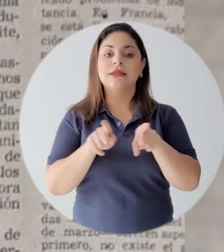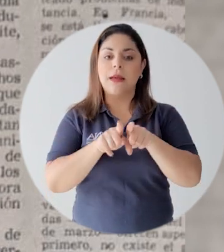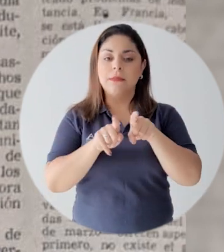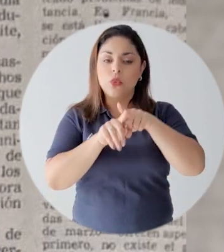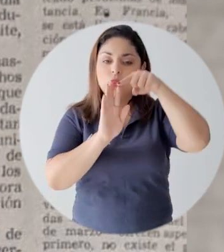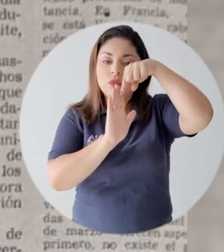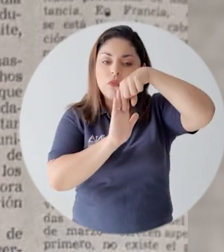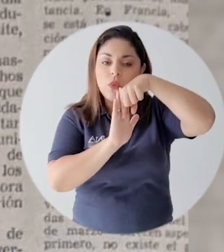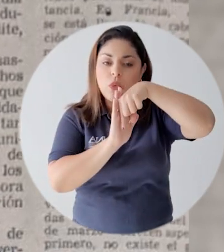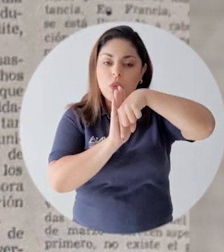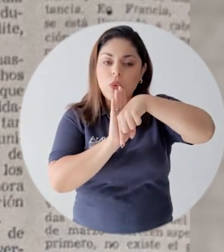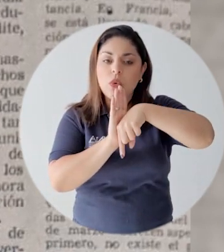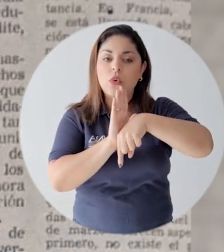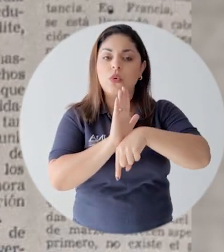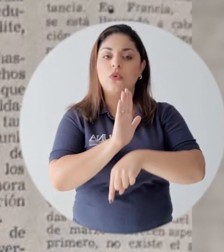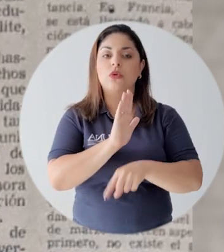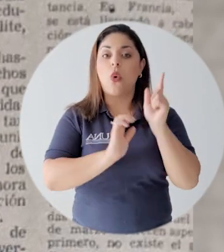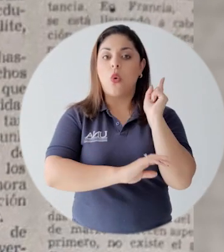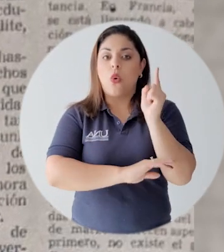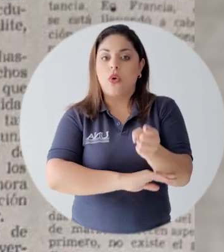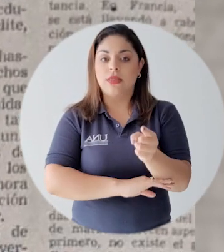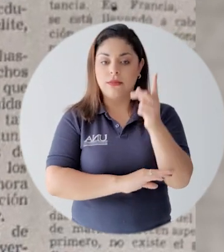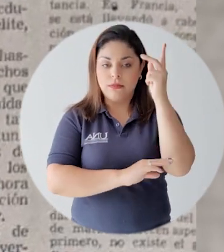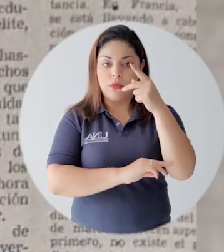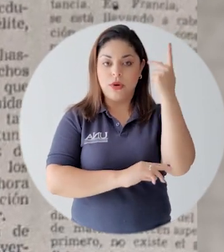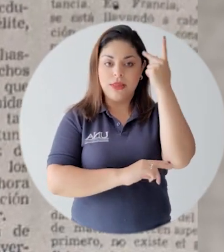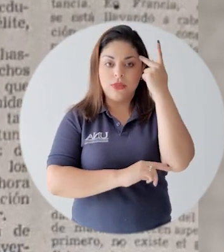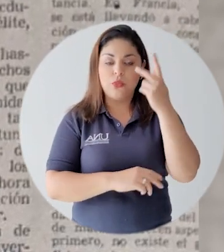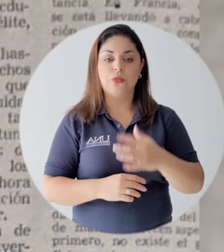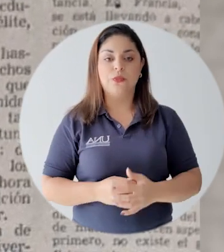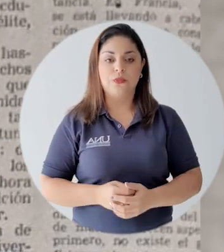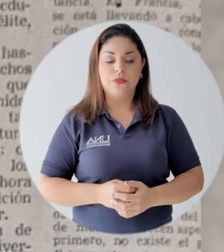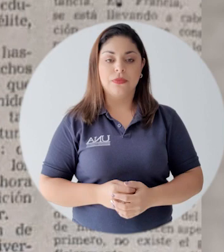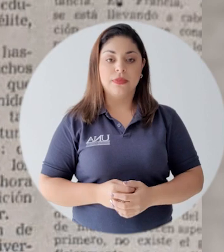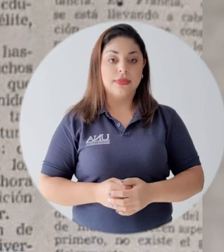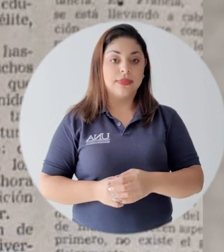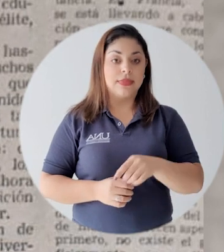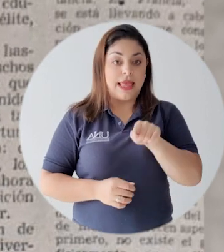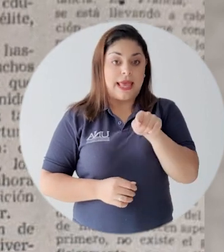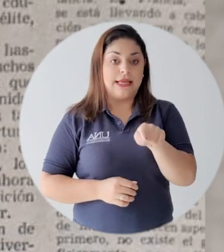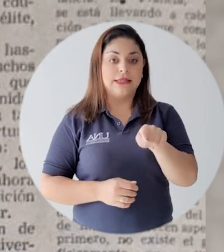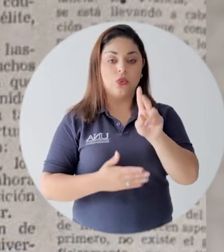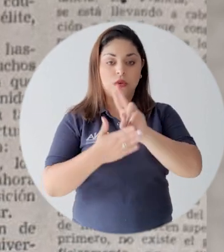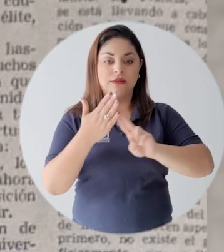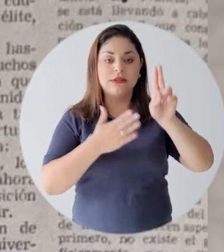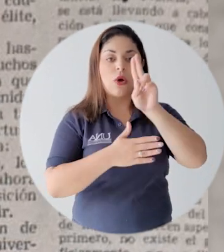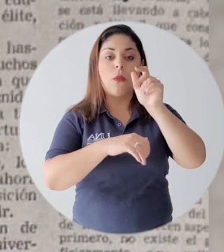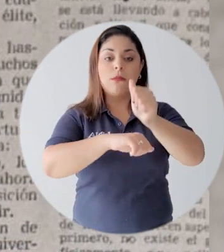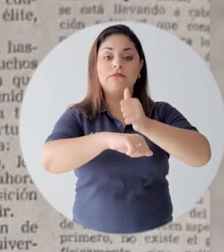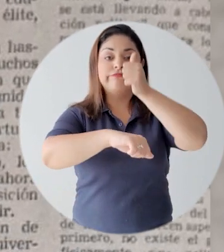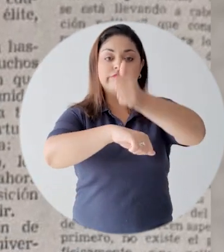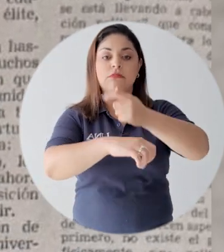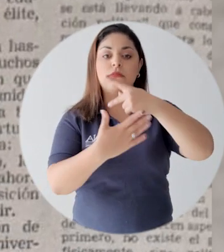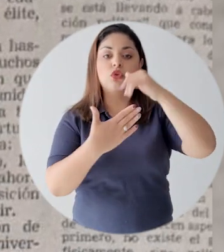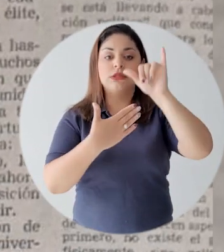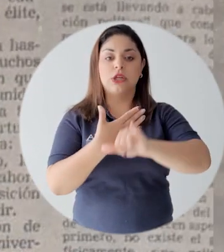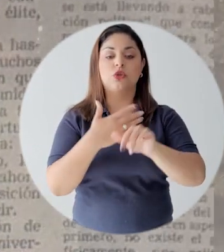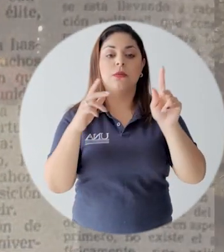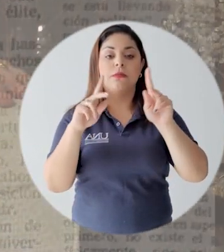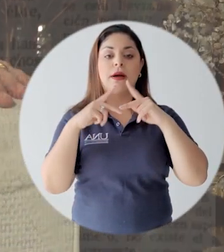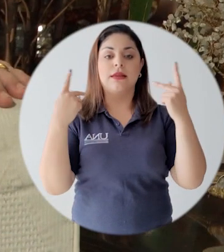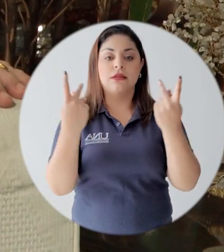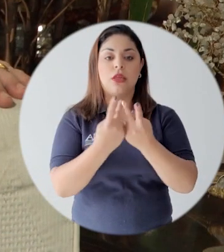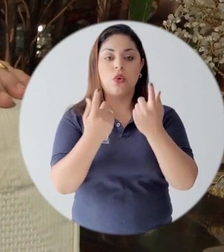Hay también un trasfondo de orden político. Este fue un proyecto del